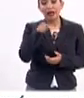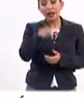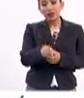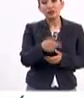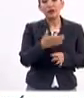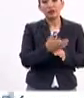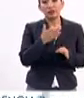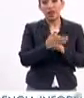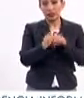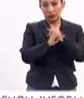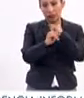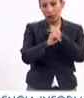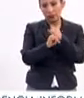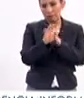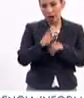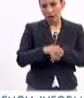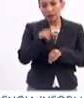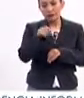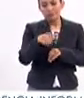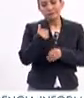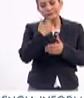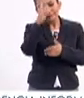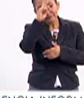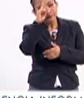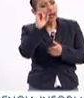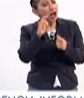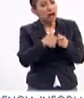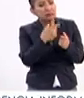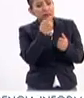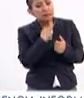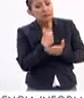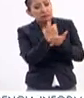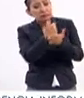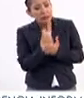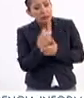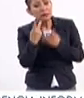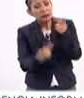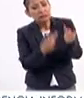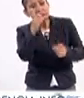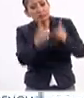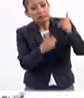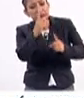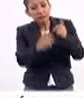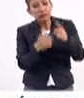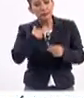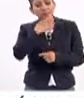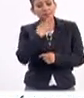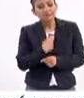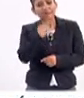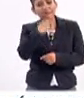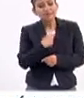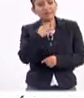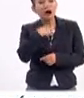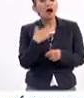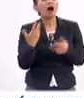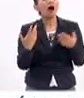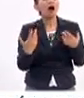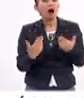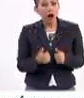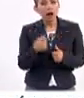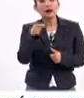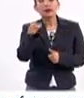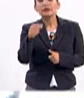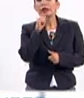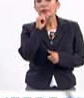ayuda es virtual principalmente y atiende todas las preguntas que tuvieran los estudiantes, pero